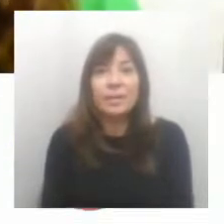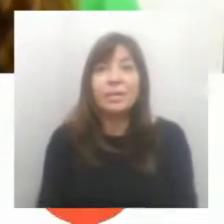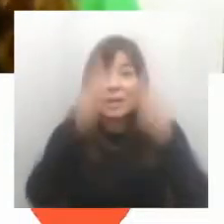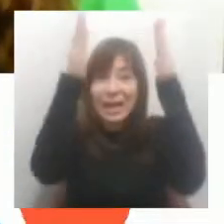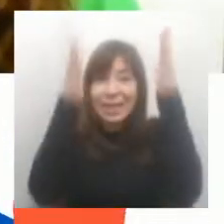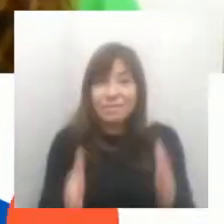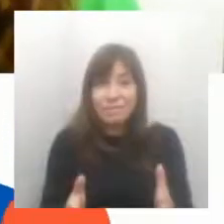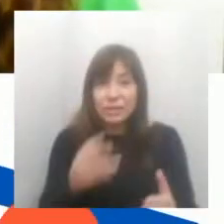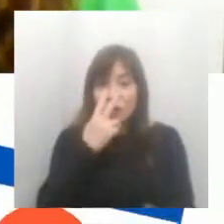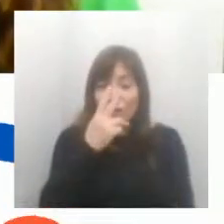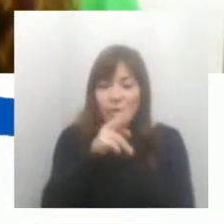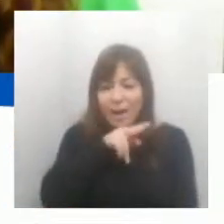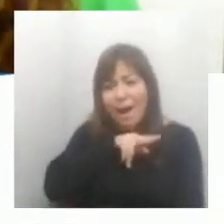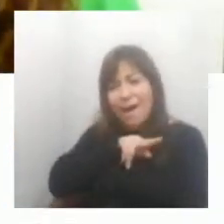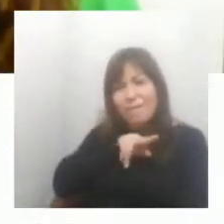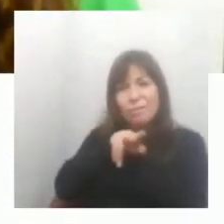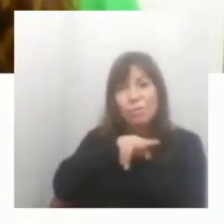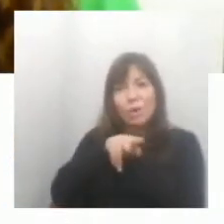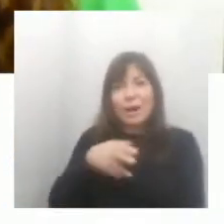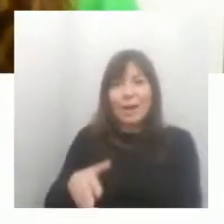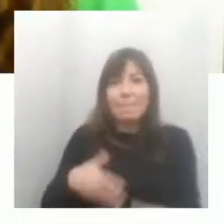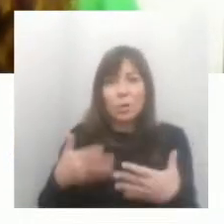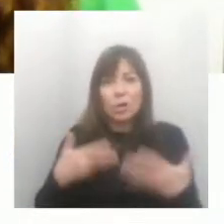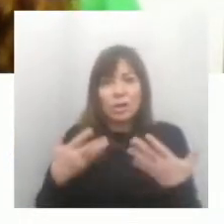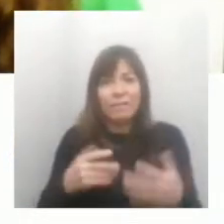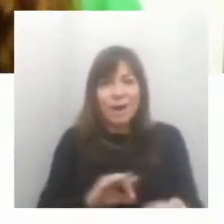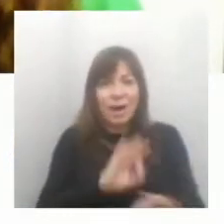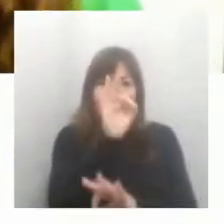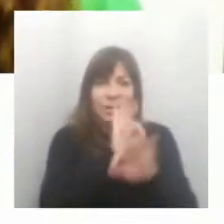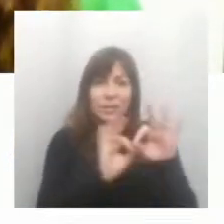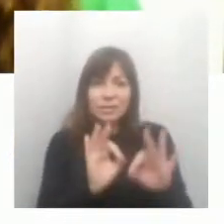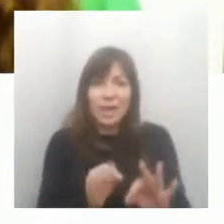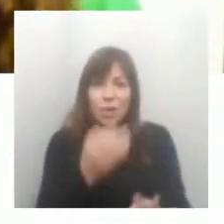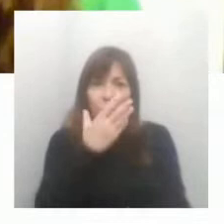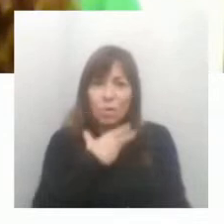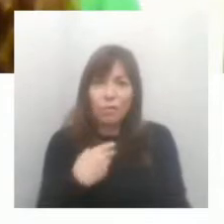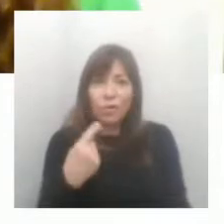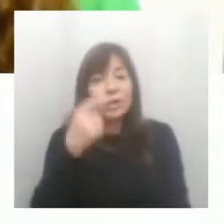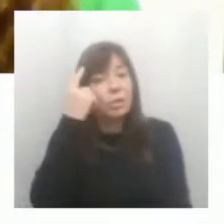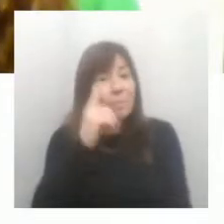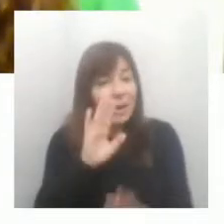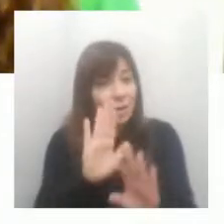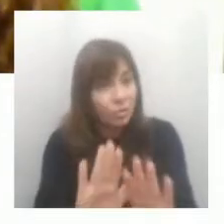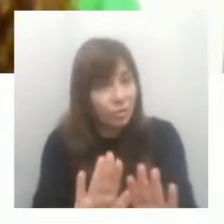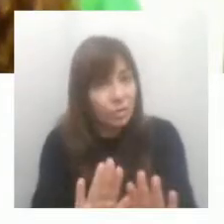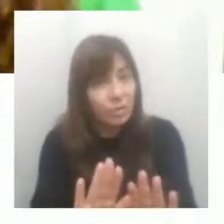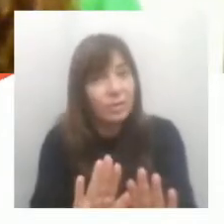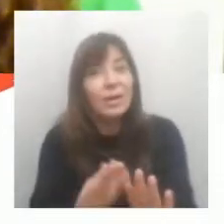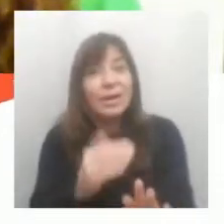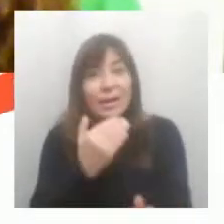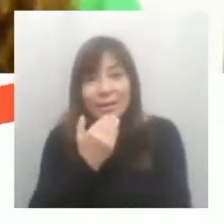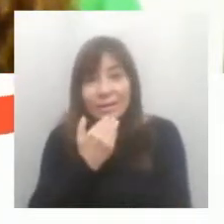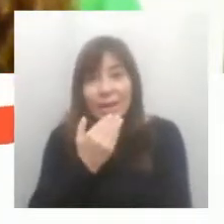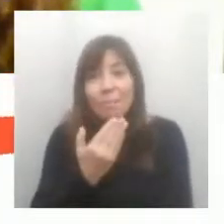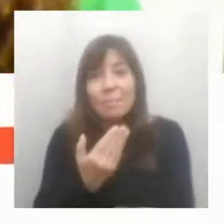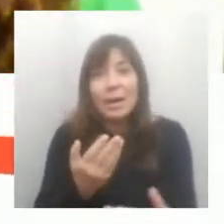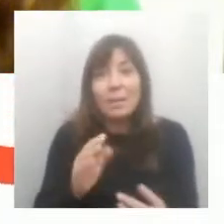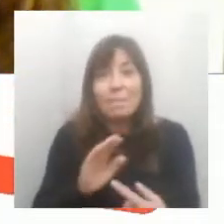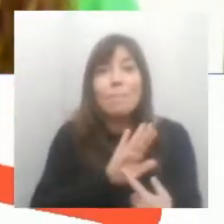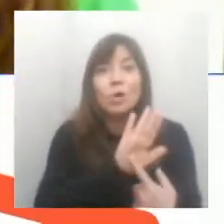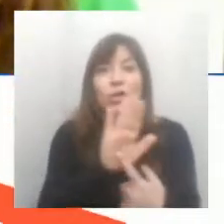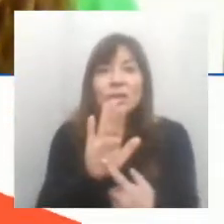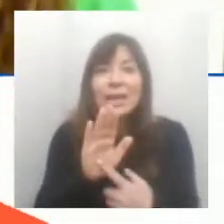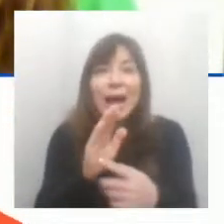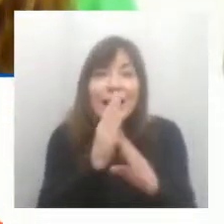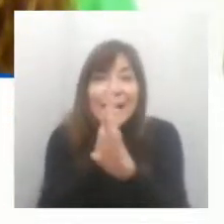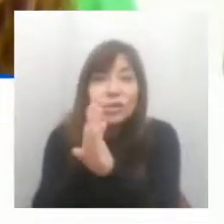cómo es y obviamente motivarse porque es un diseño muy, muy, muy lindo, pero también sería bueno mostrar lo que esconde en el interior. Yo creo que ahí tú